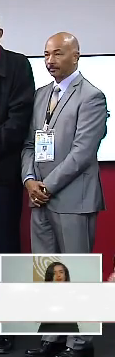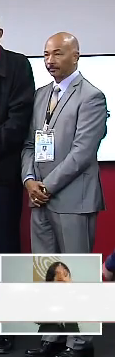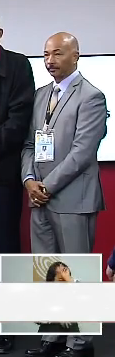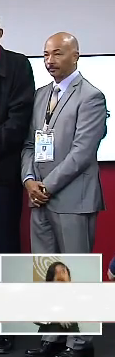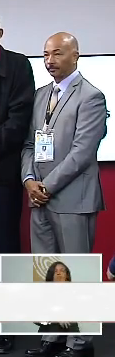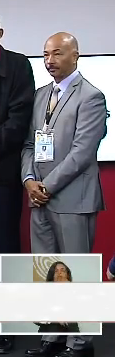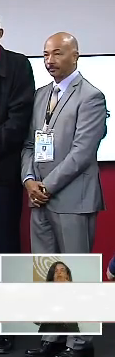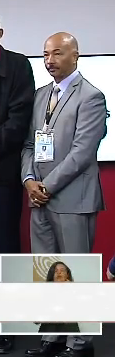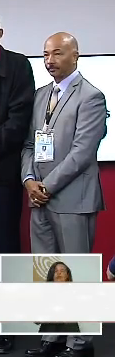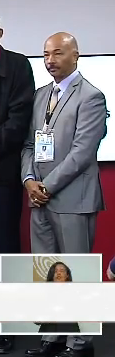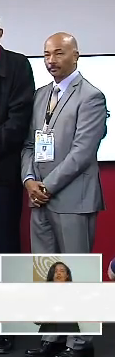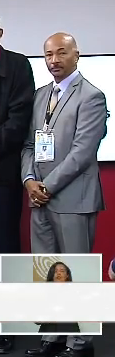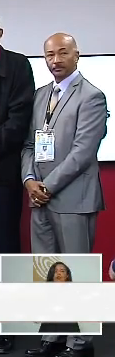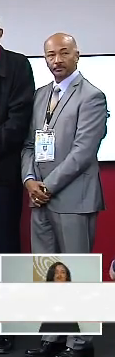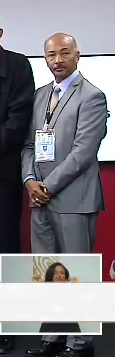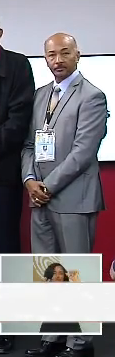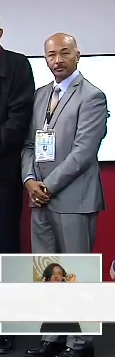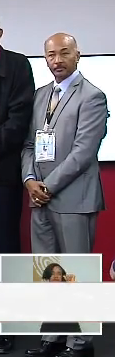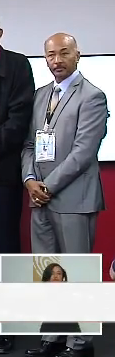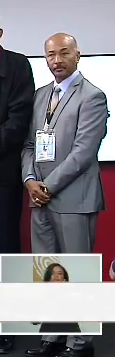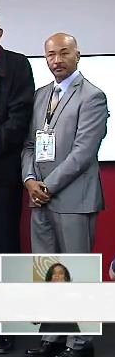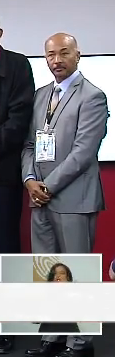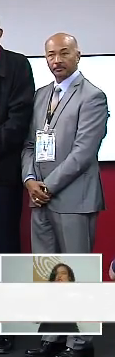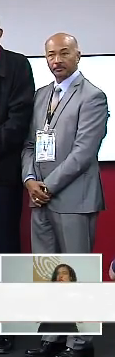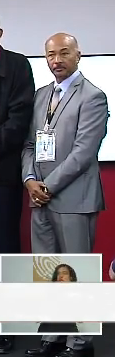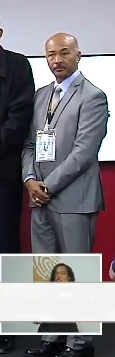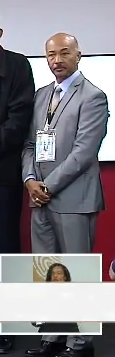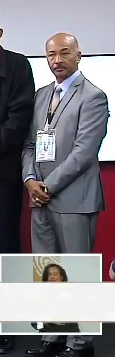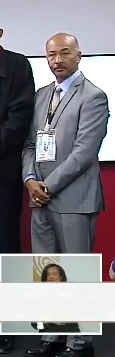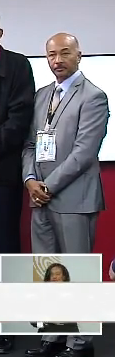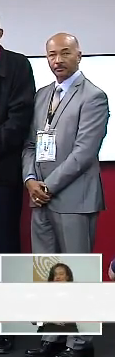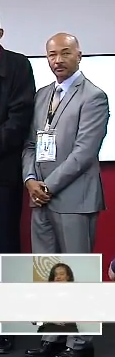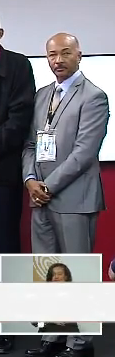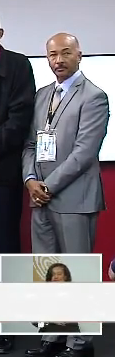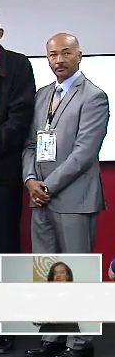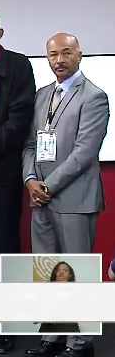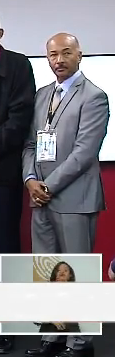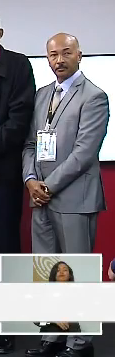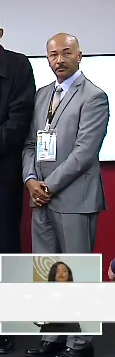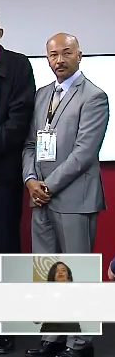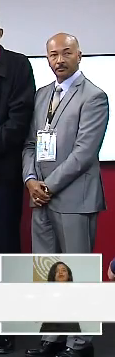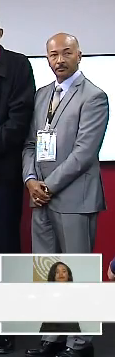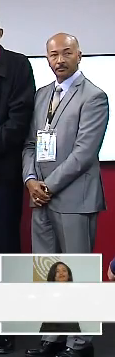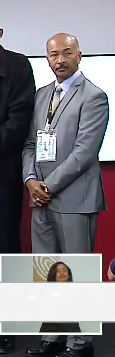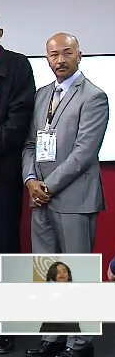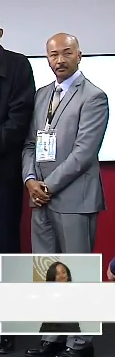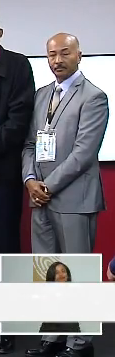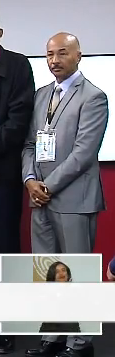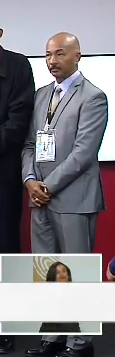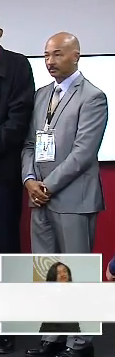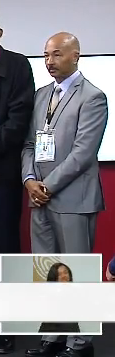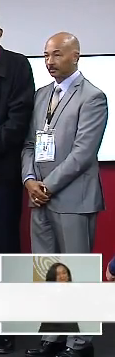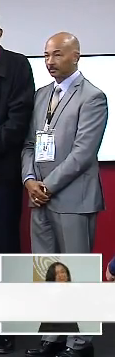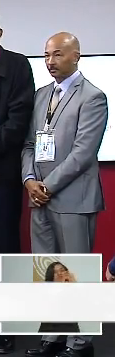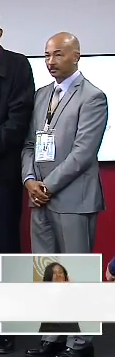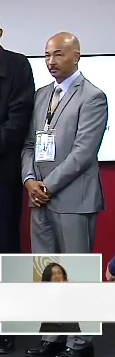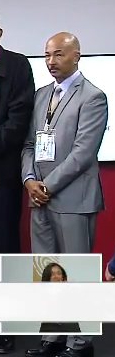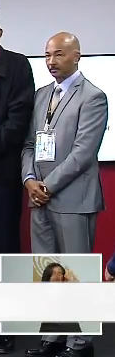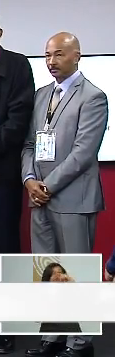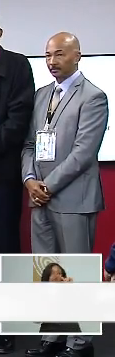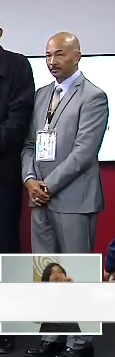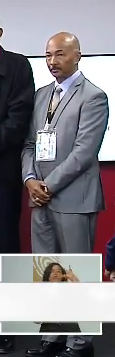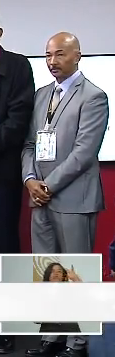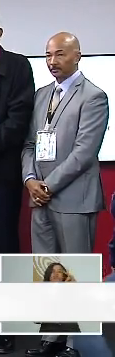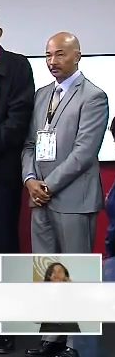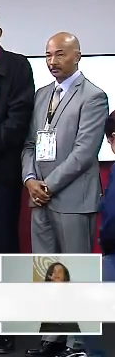de duda. Simplemente lo que queremos es transparencia en su totalidad, como para preparar elecciones para mayo.